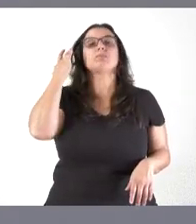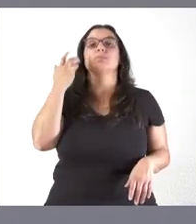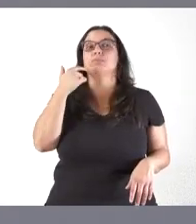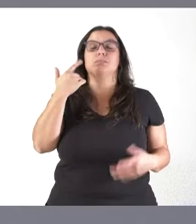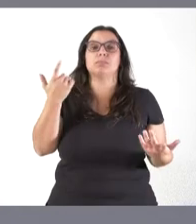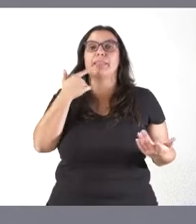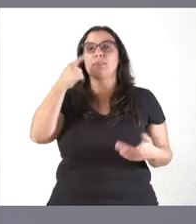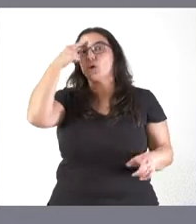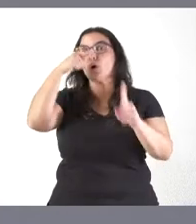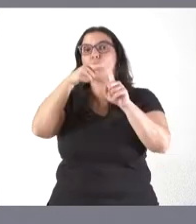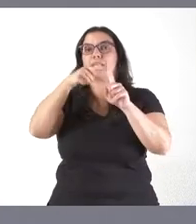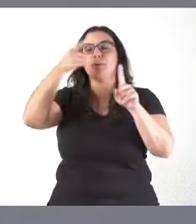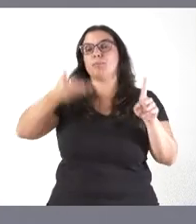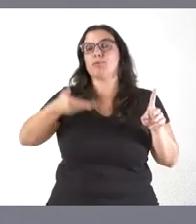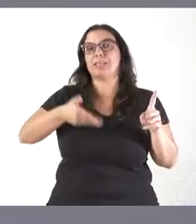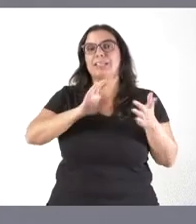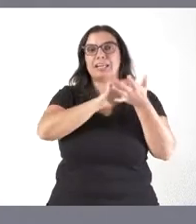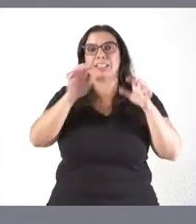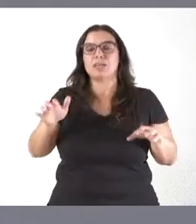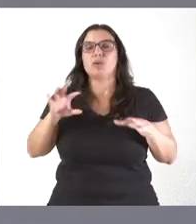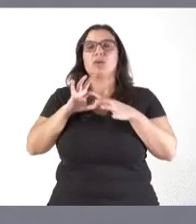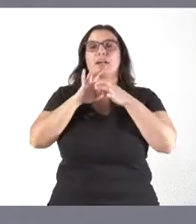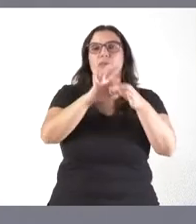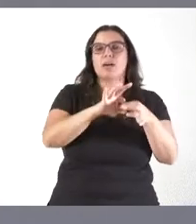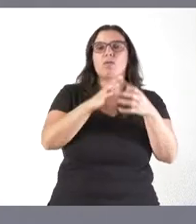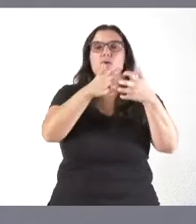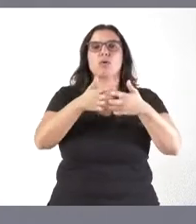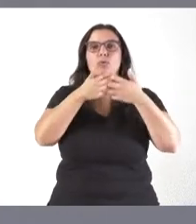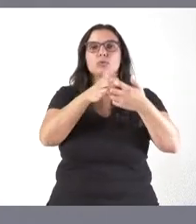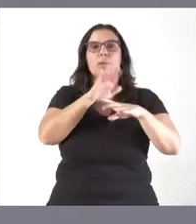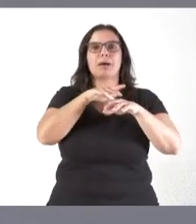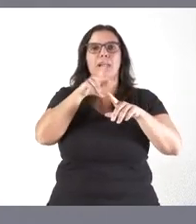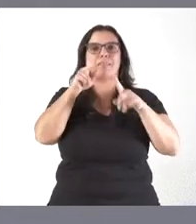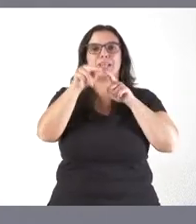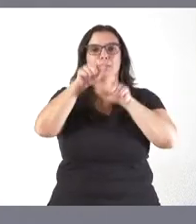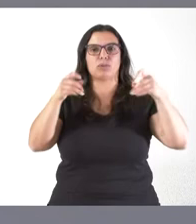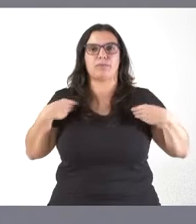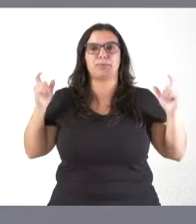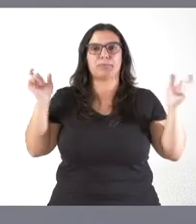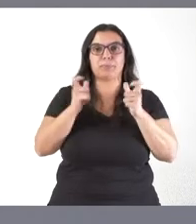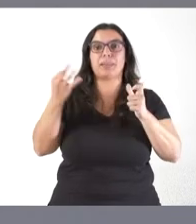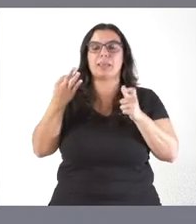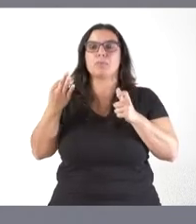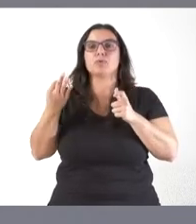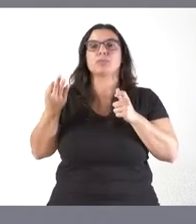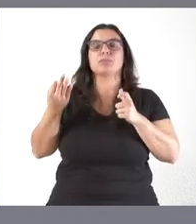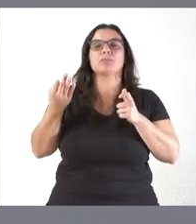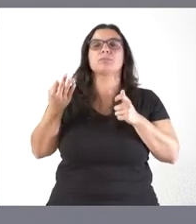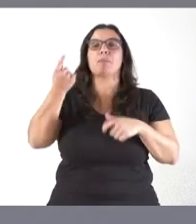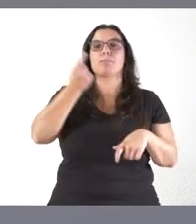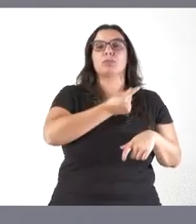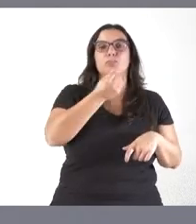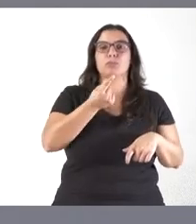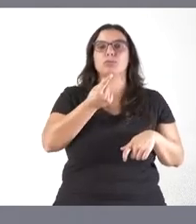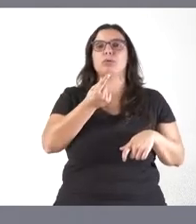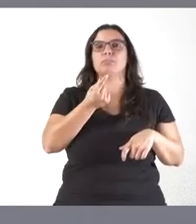los grandes objetivos de Castilla y León todo lo que tiene que ver con la lucha contra la despoblación lo tenemos que plantear normalmente en el presupuesto de Castilla y león sino también los foros